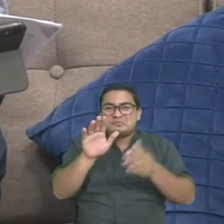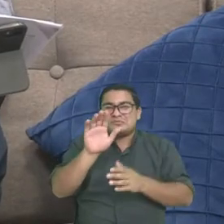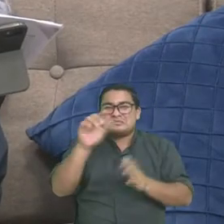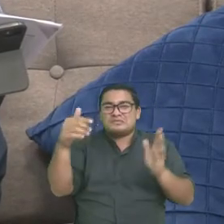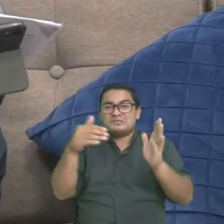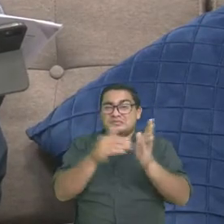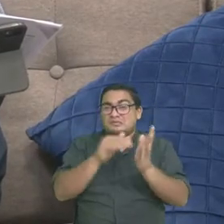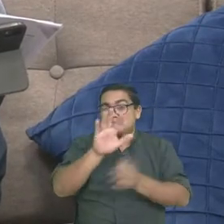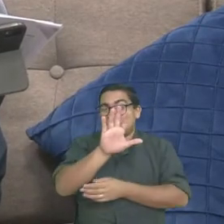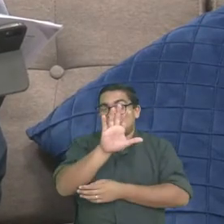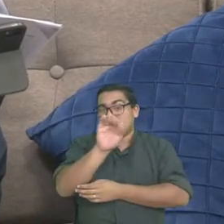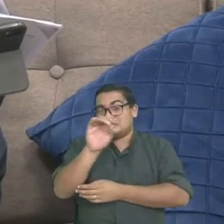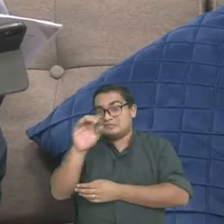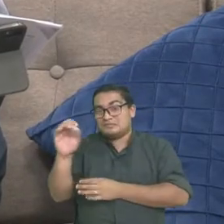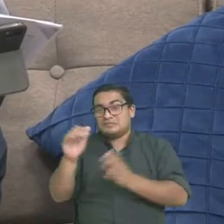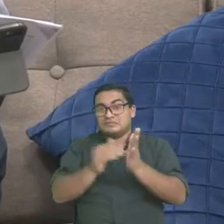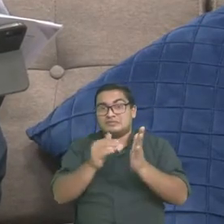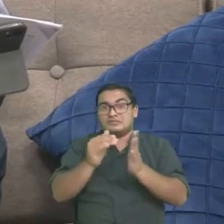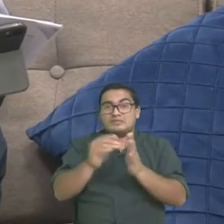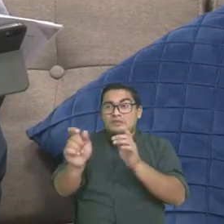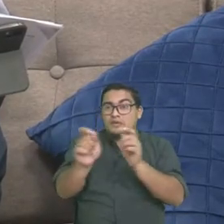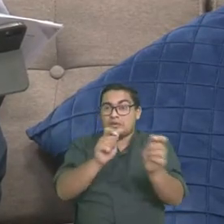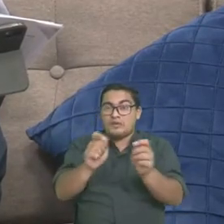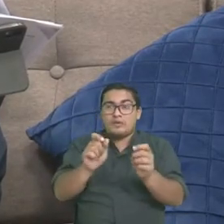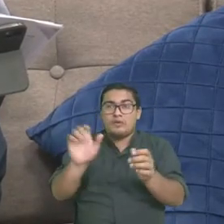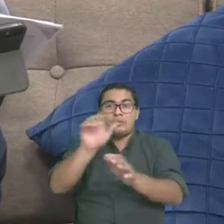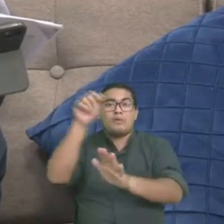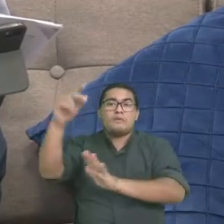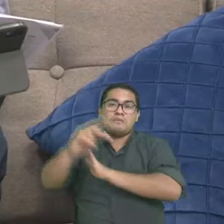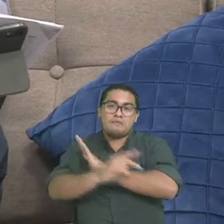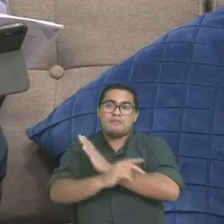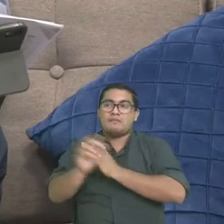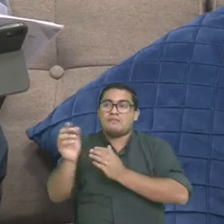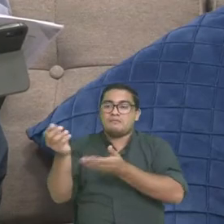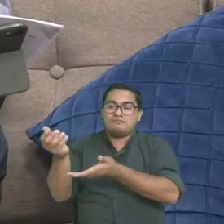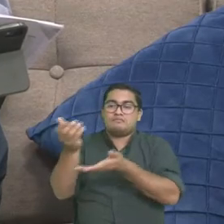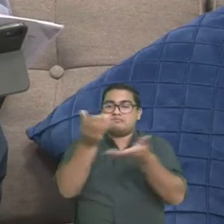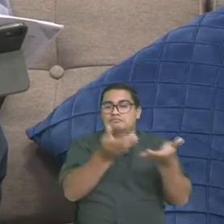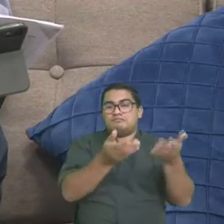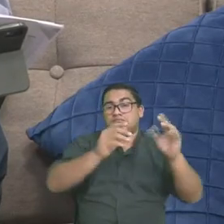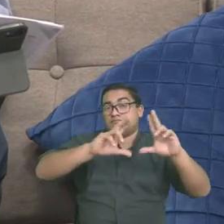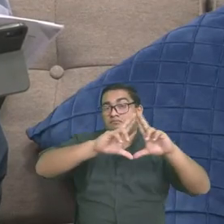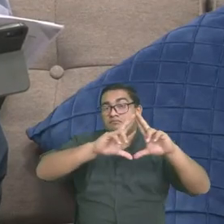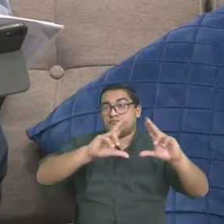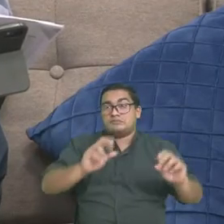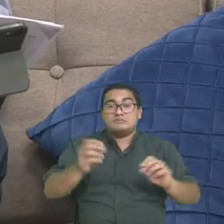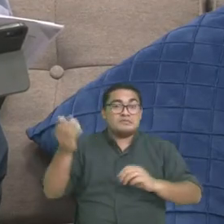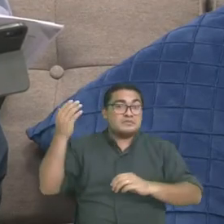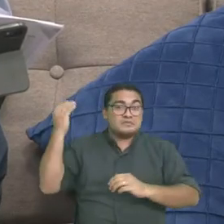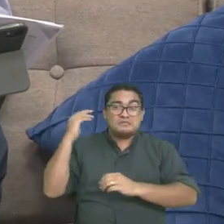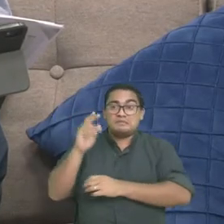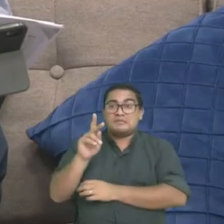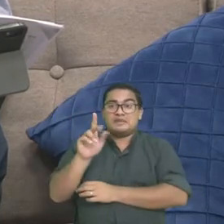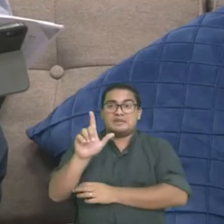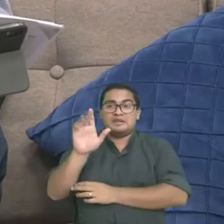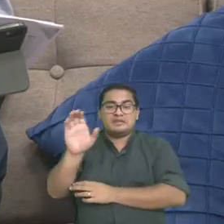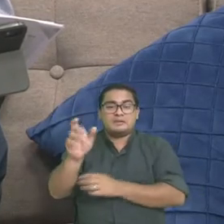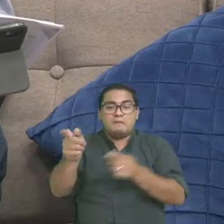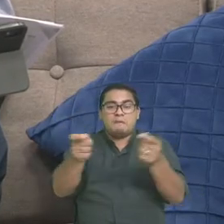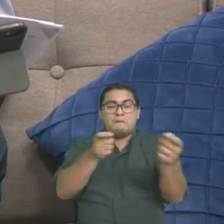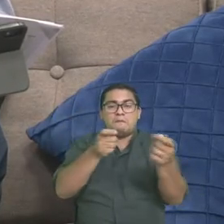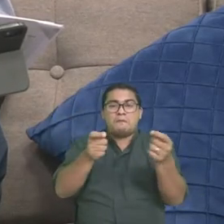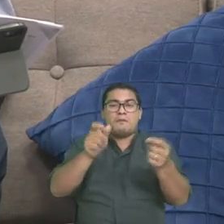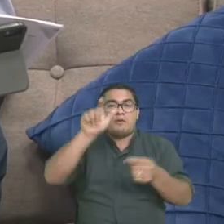millones de dólares en recursos internacionales? Porque desgraciadamente estábamos administrados